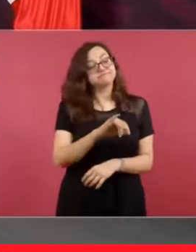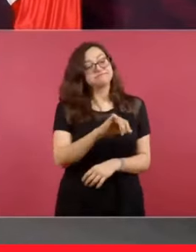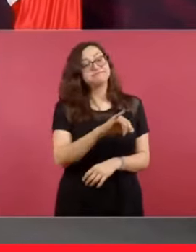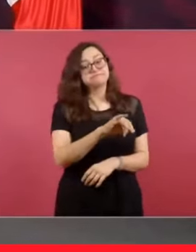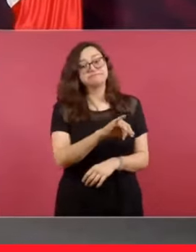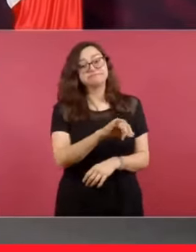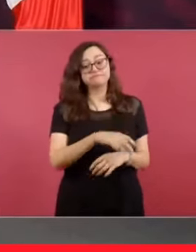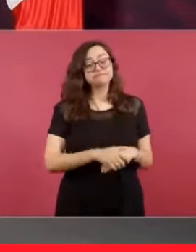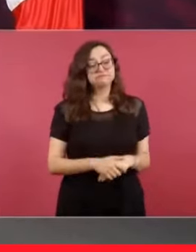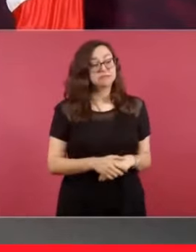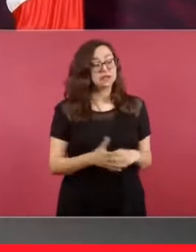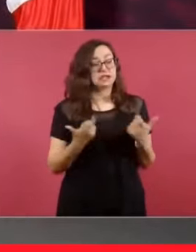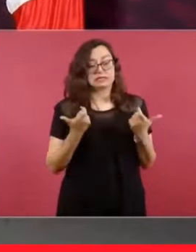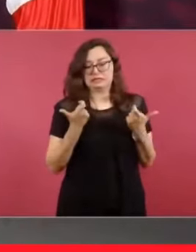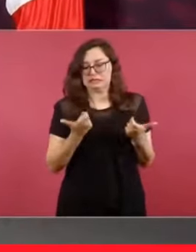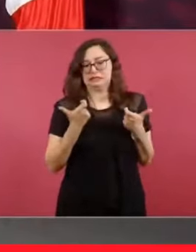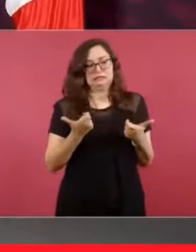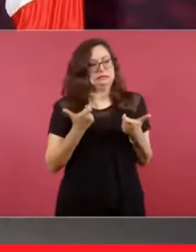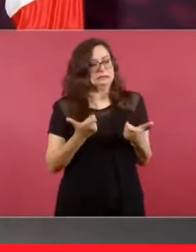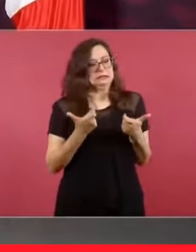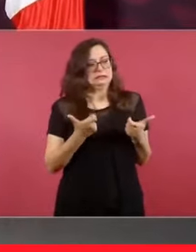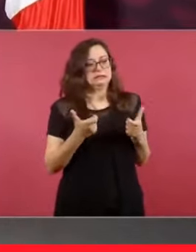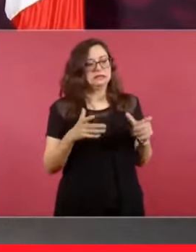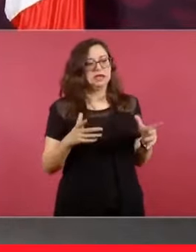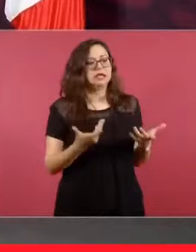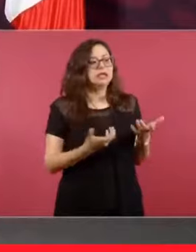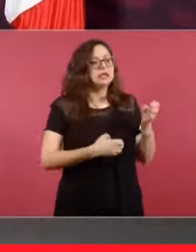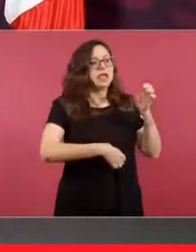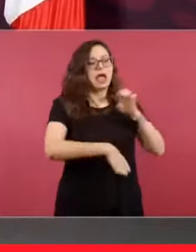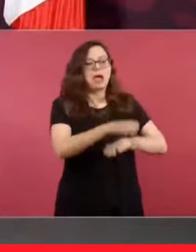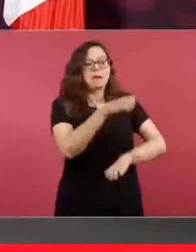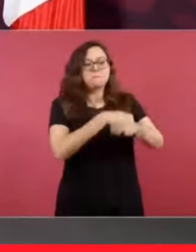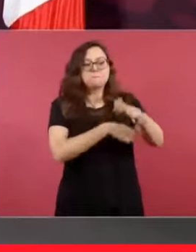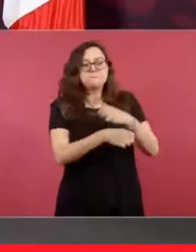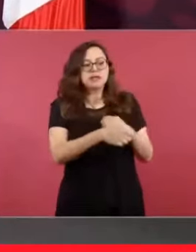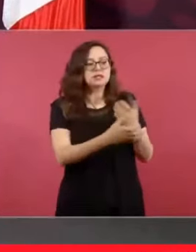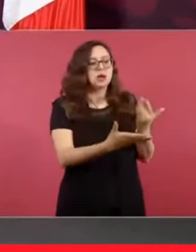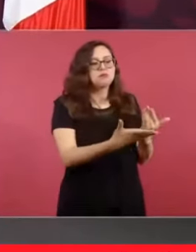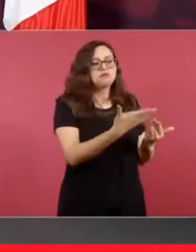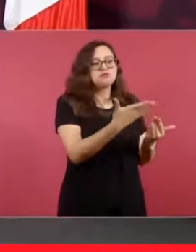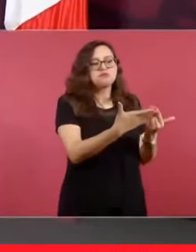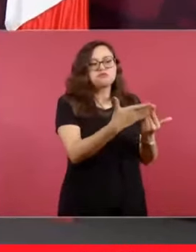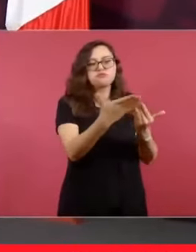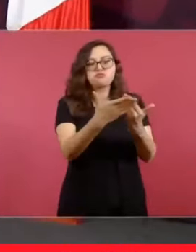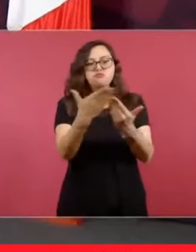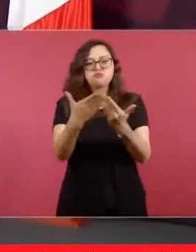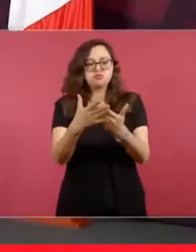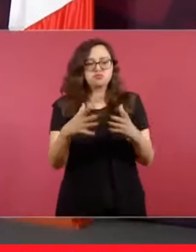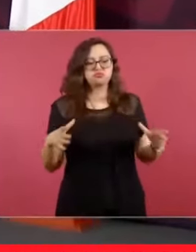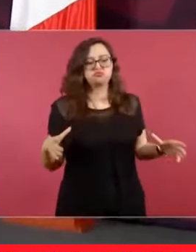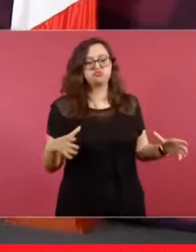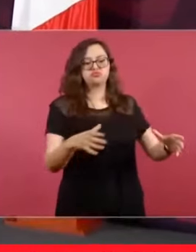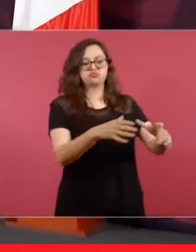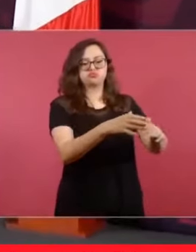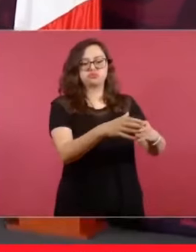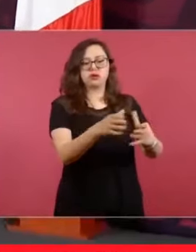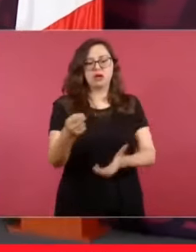pocos eh controlaban eh todo este